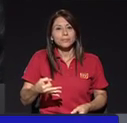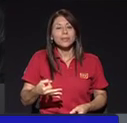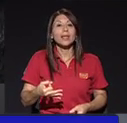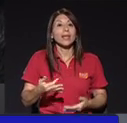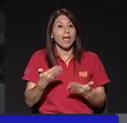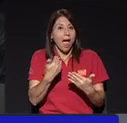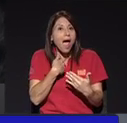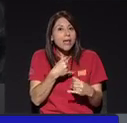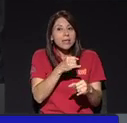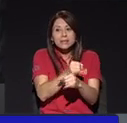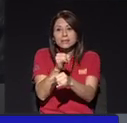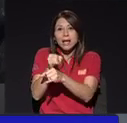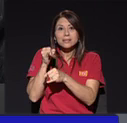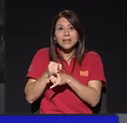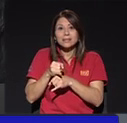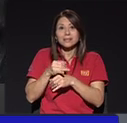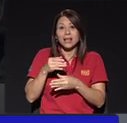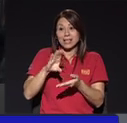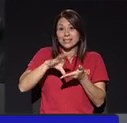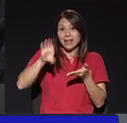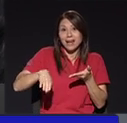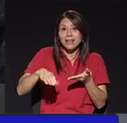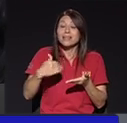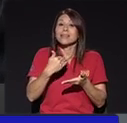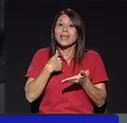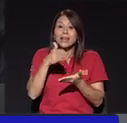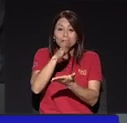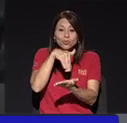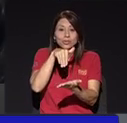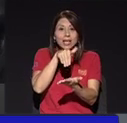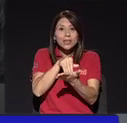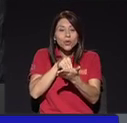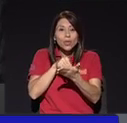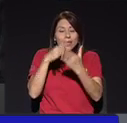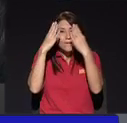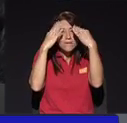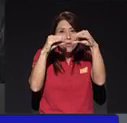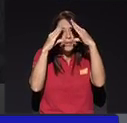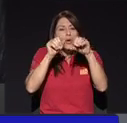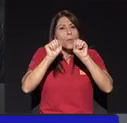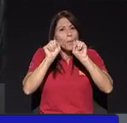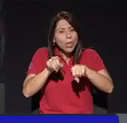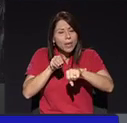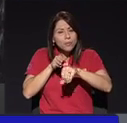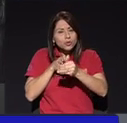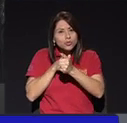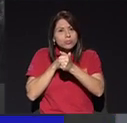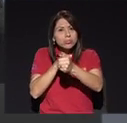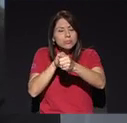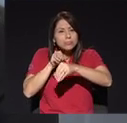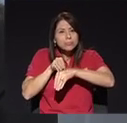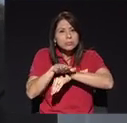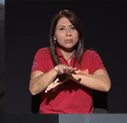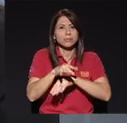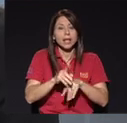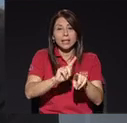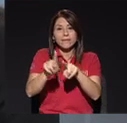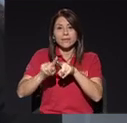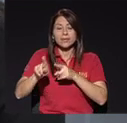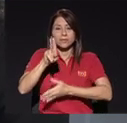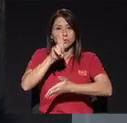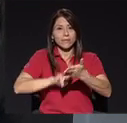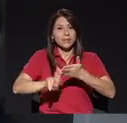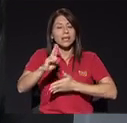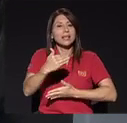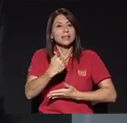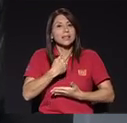hay instancias. Este país, CENAREC tiene un centro de información que podemos orientarlos. Las universidades tienen